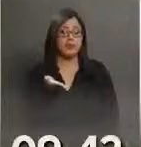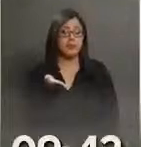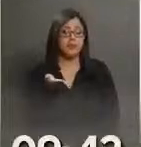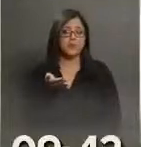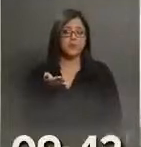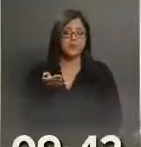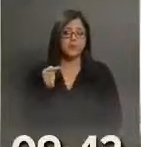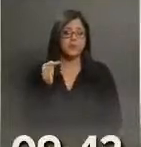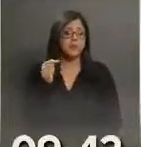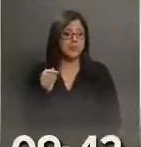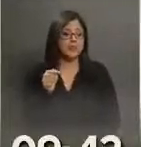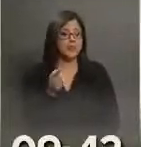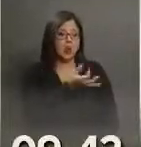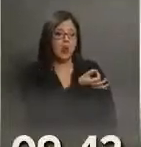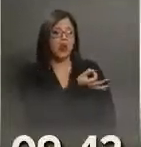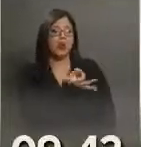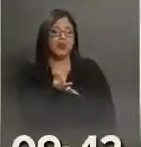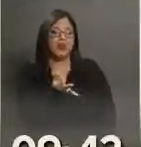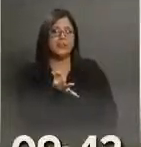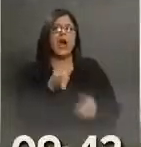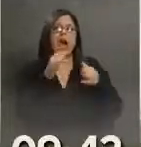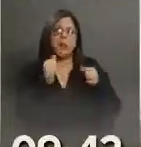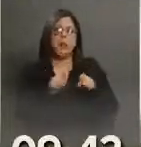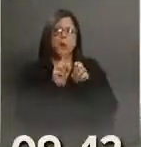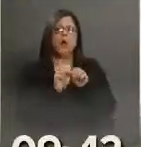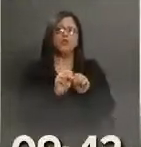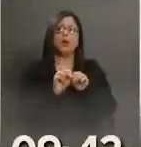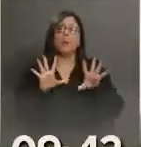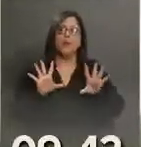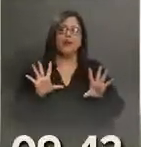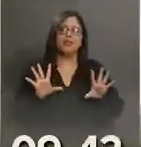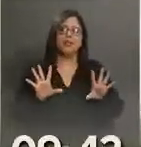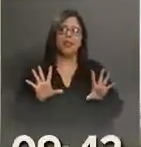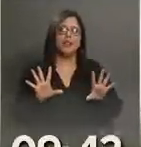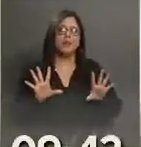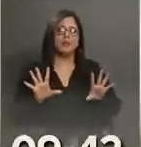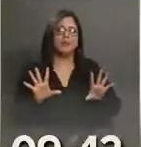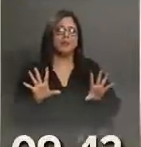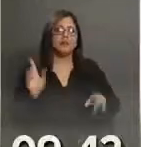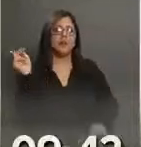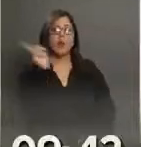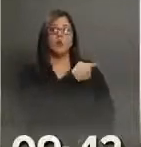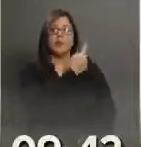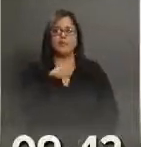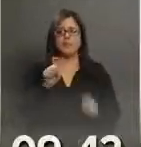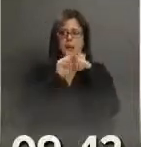mientras ha dicho podemos dar la sorpresa Gabriel Boric con una última semana de campaña